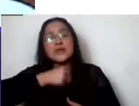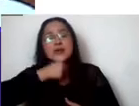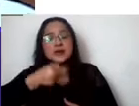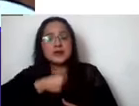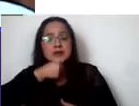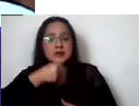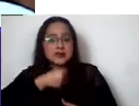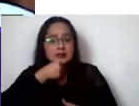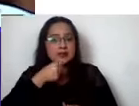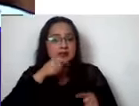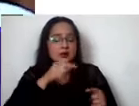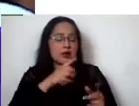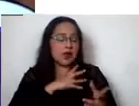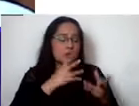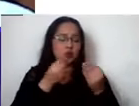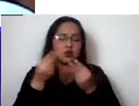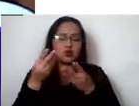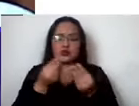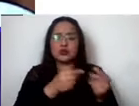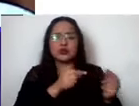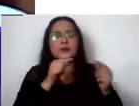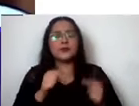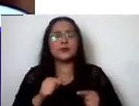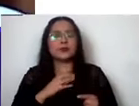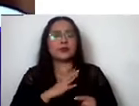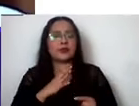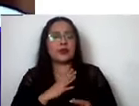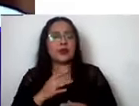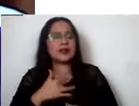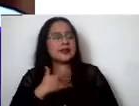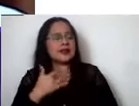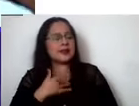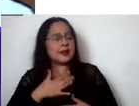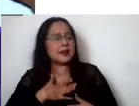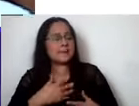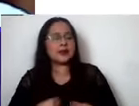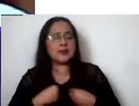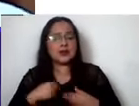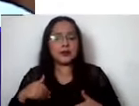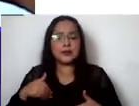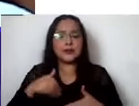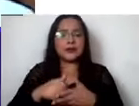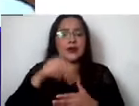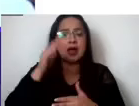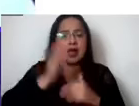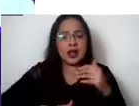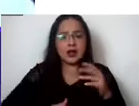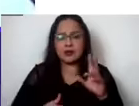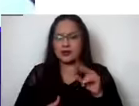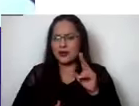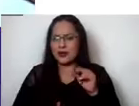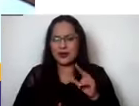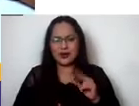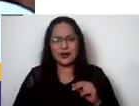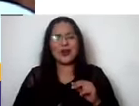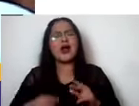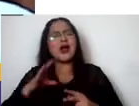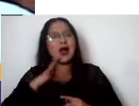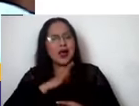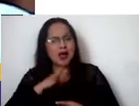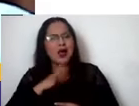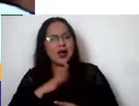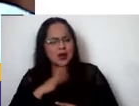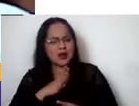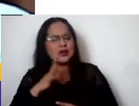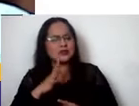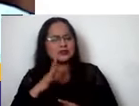hacer muchísimas cosas y hacer sentir que la vida no se está terminando, o sea, que ya no hay oportunidades de seguir